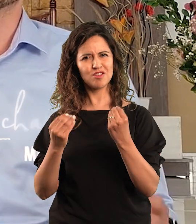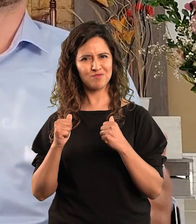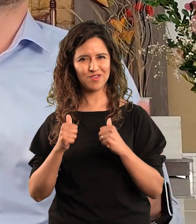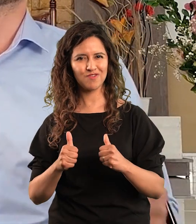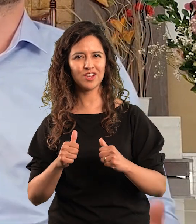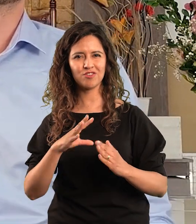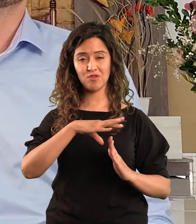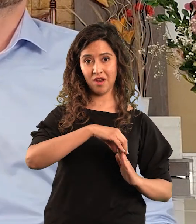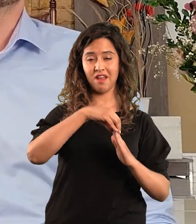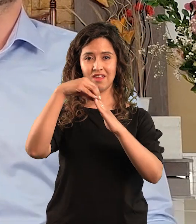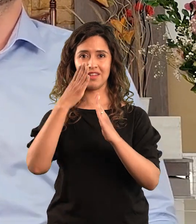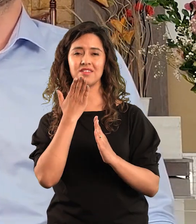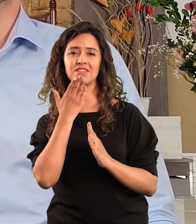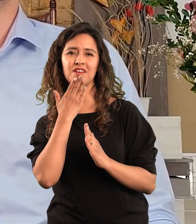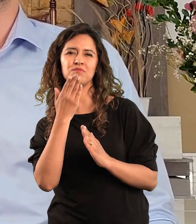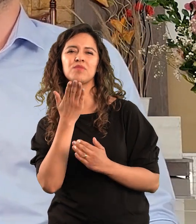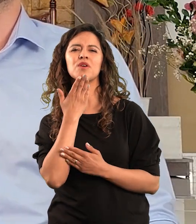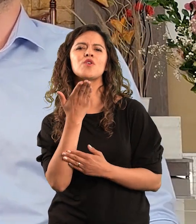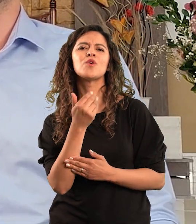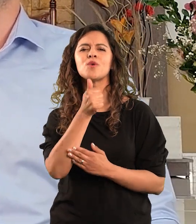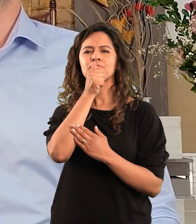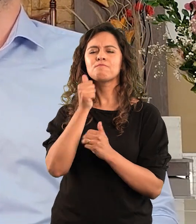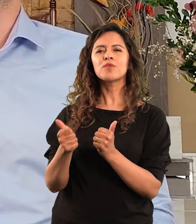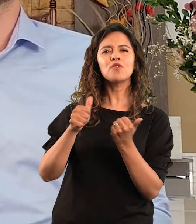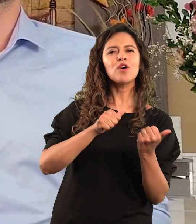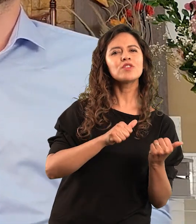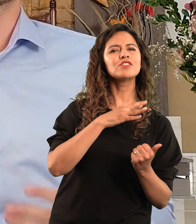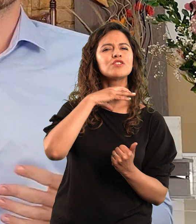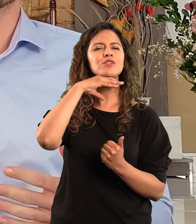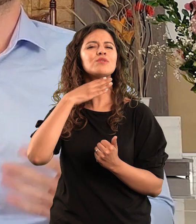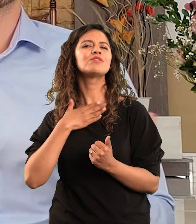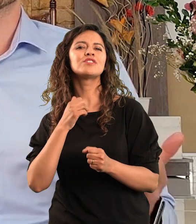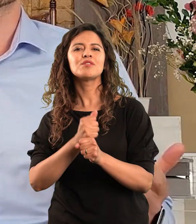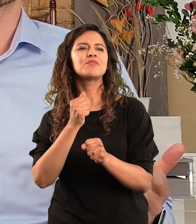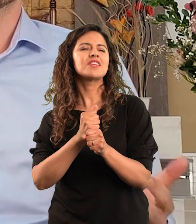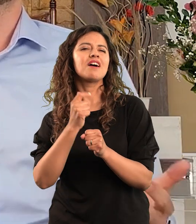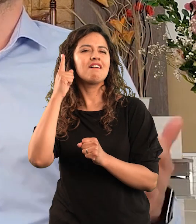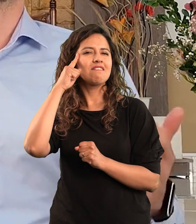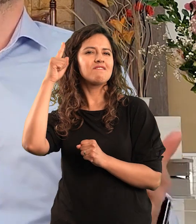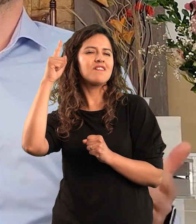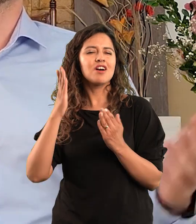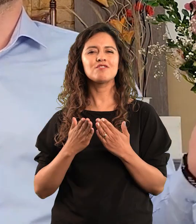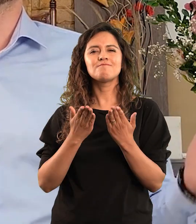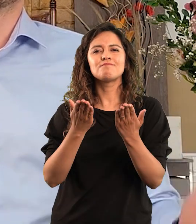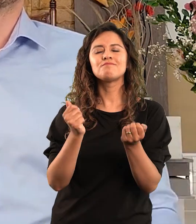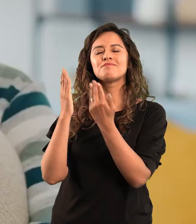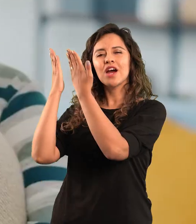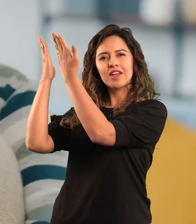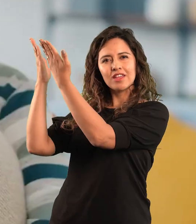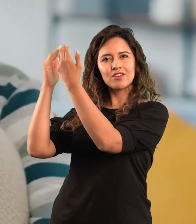construcción y liderazgo. Desde que fui bautizado, uso mi profesión, mis dones y talentos para la obra de